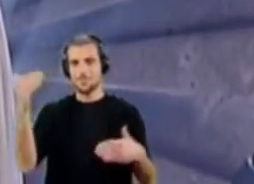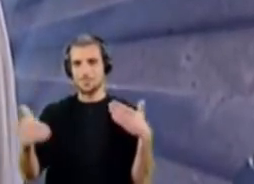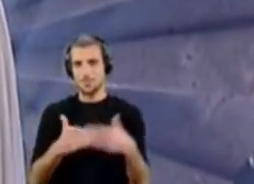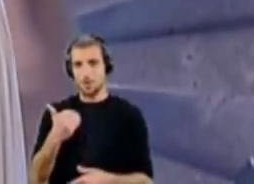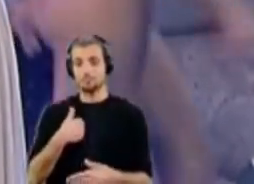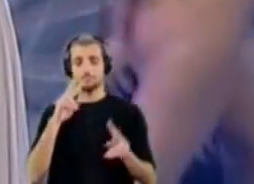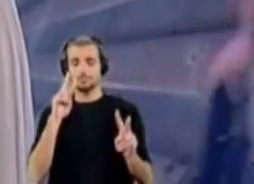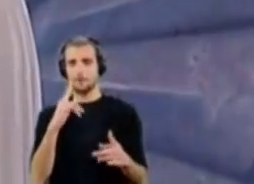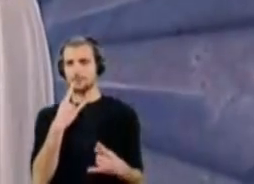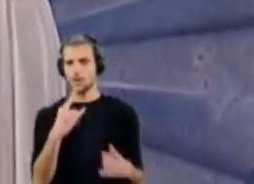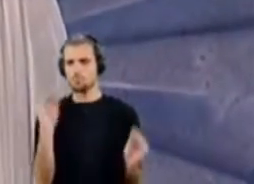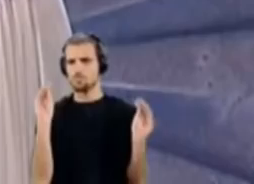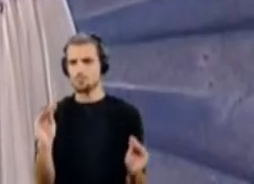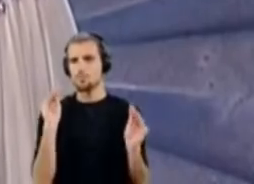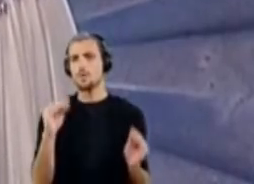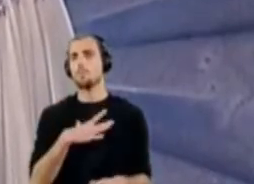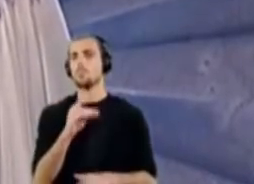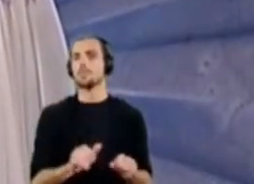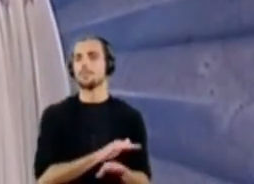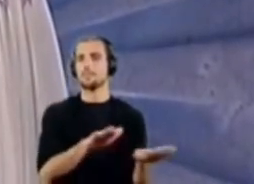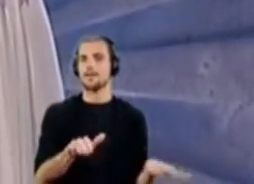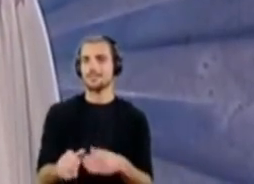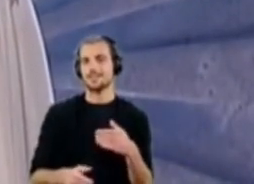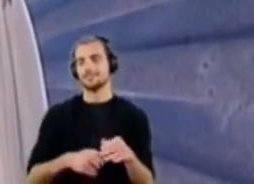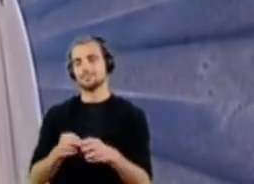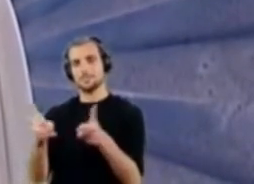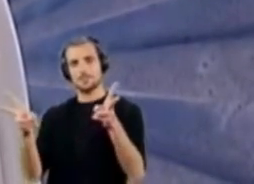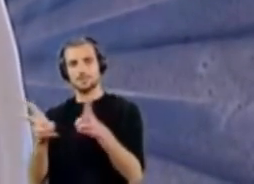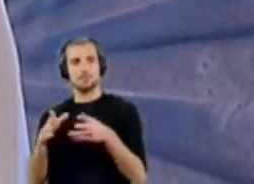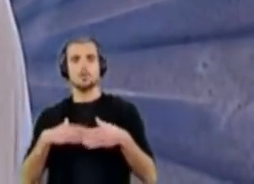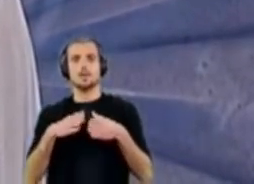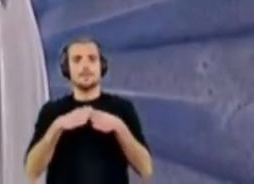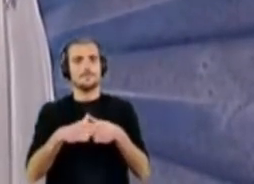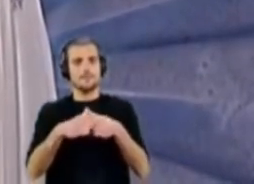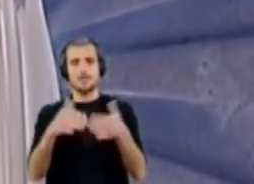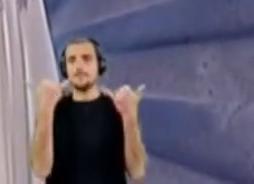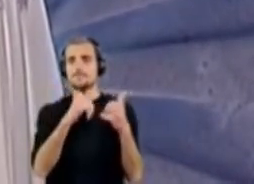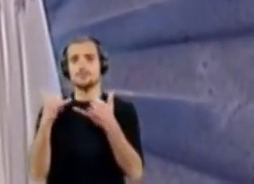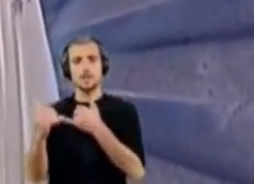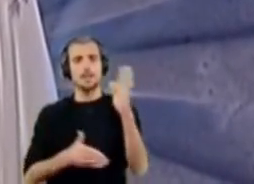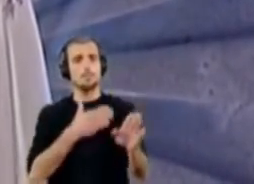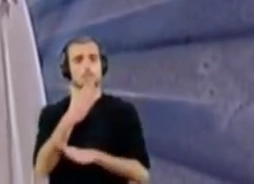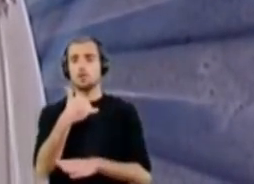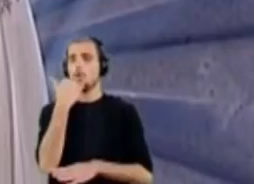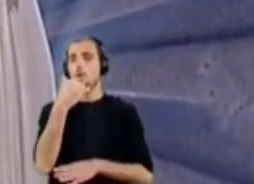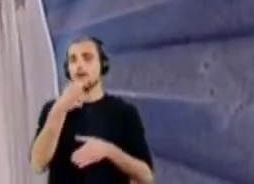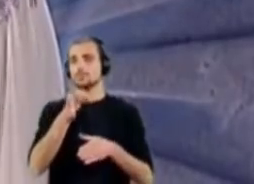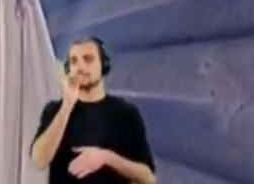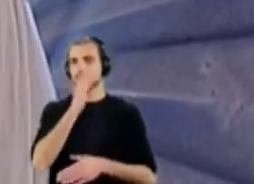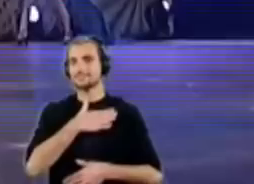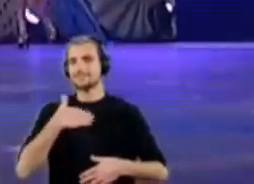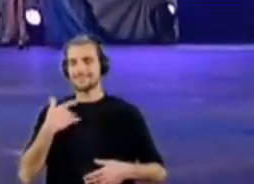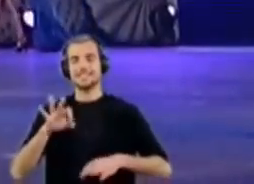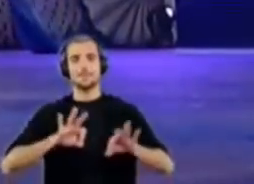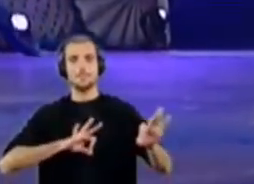ir a la playa, sino a una fiesta en un barco o incluso a tomarse algo, un cóctel. Ya se están las modelos abandonando,